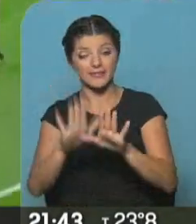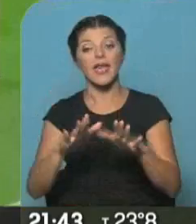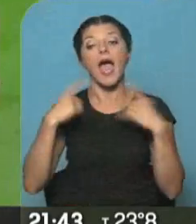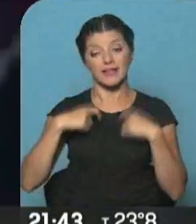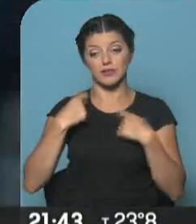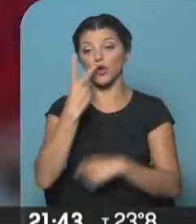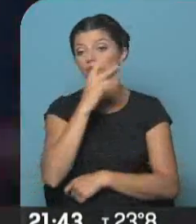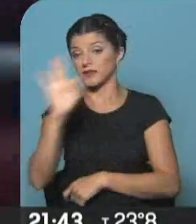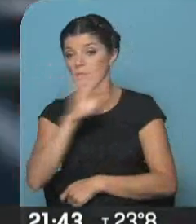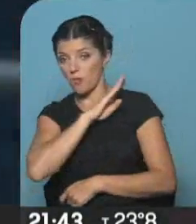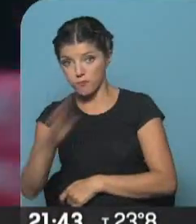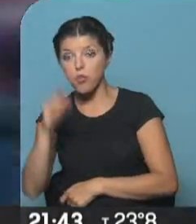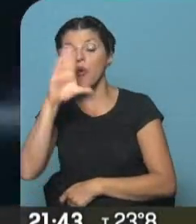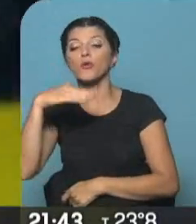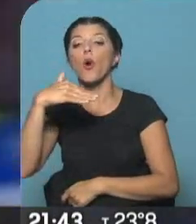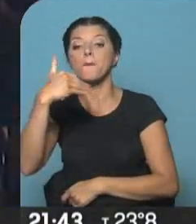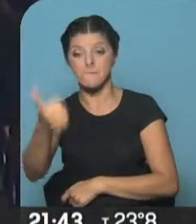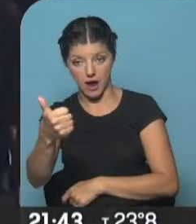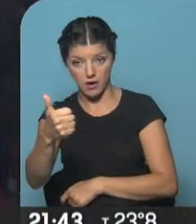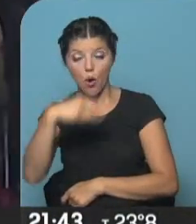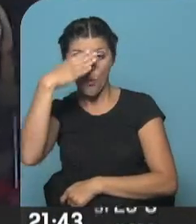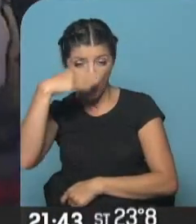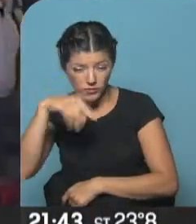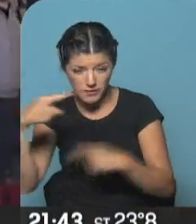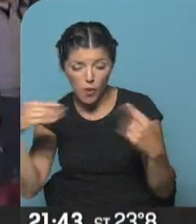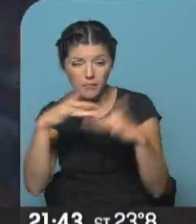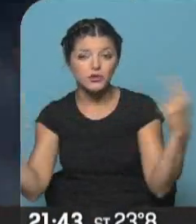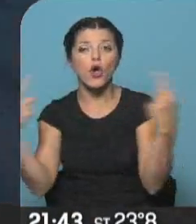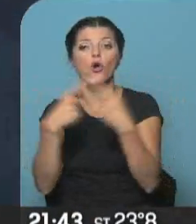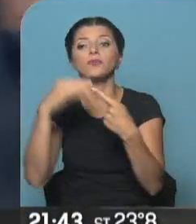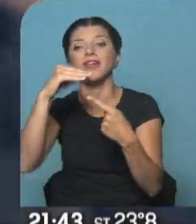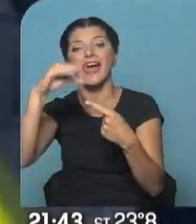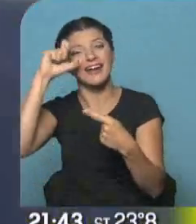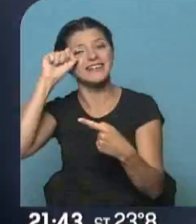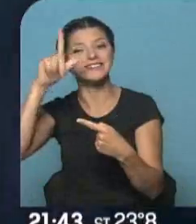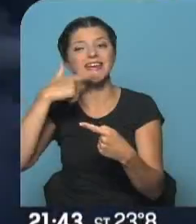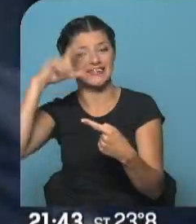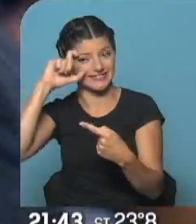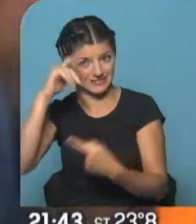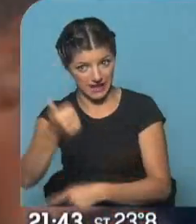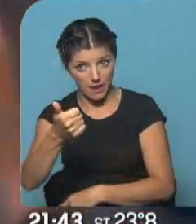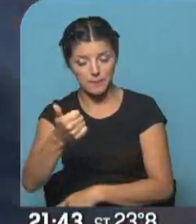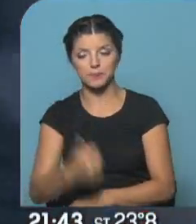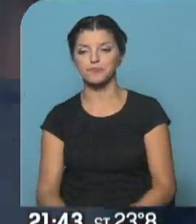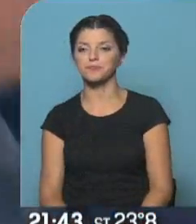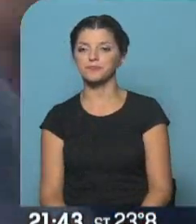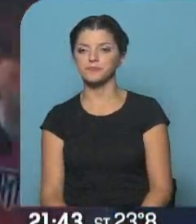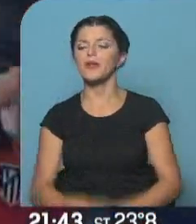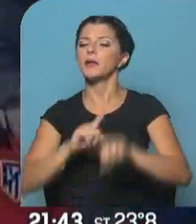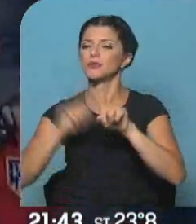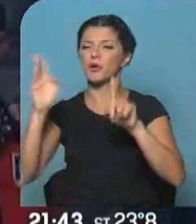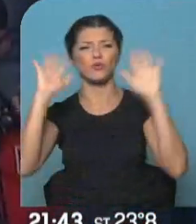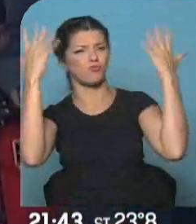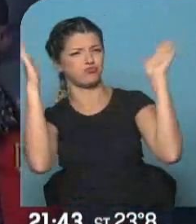2-0 a la Roma y en la última fecha se jugará todo ante el Chelsea. Además, mientras todo el estadio aplaudía al